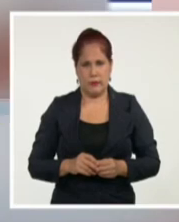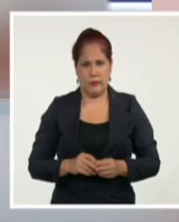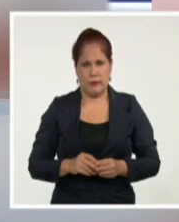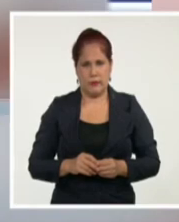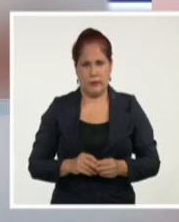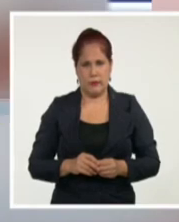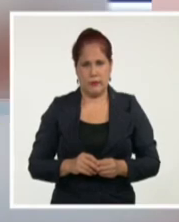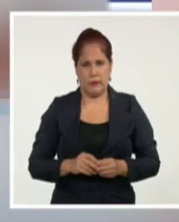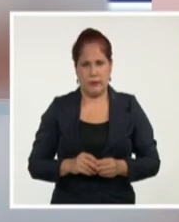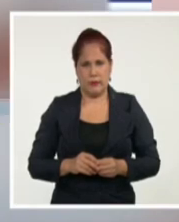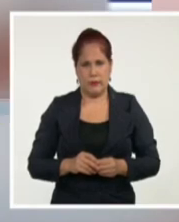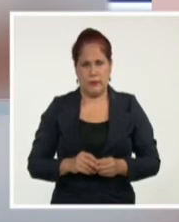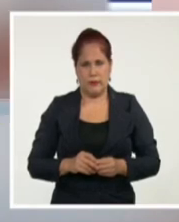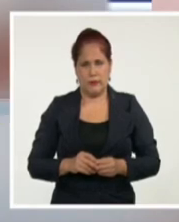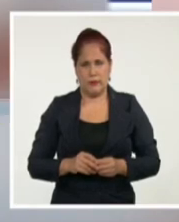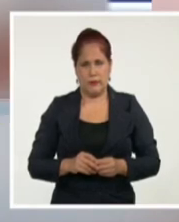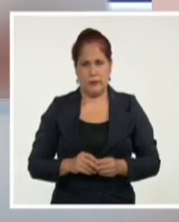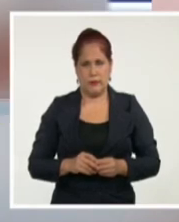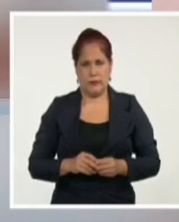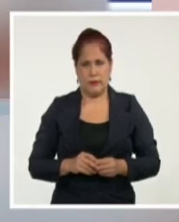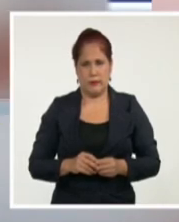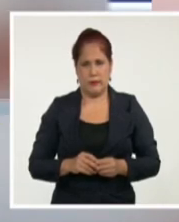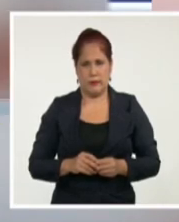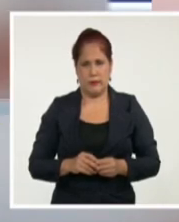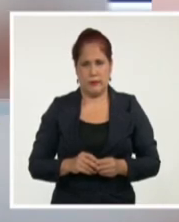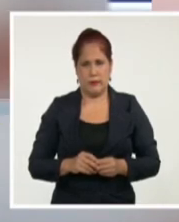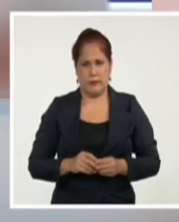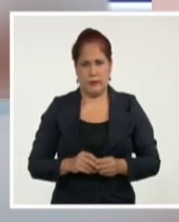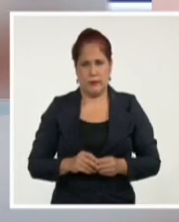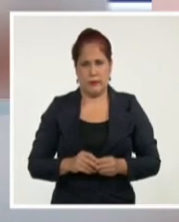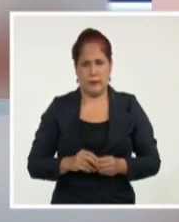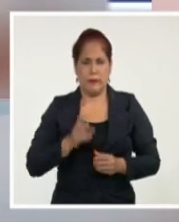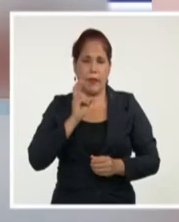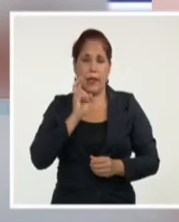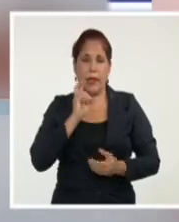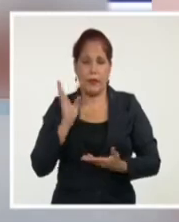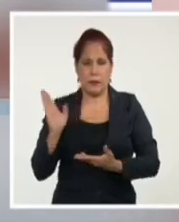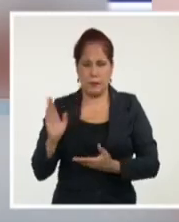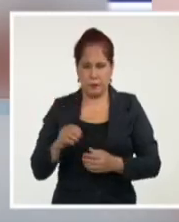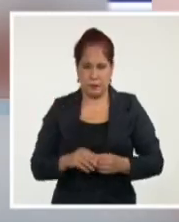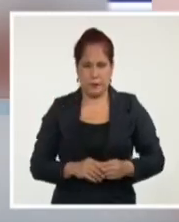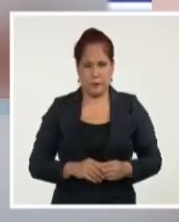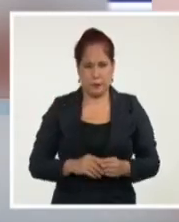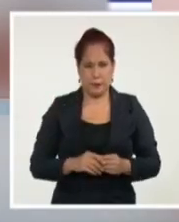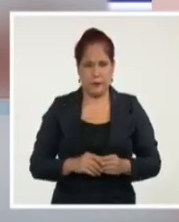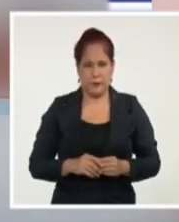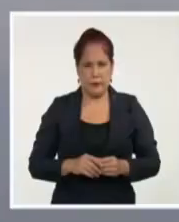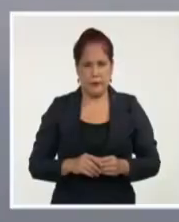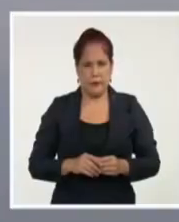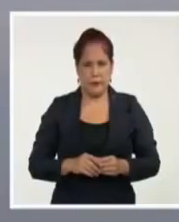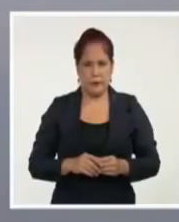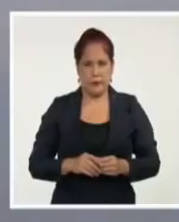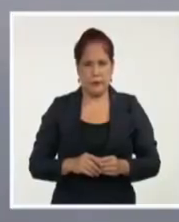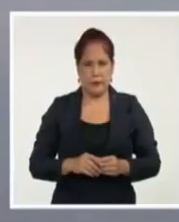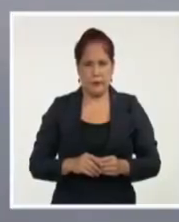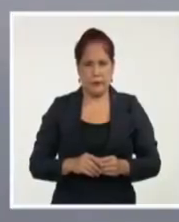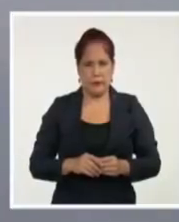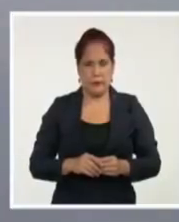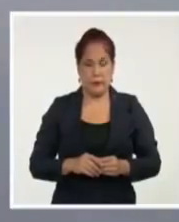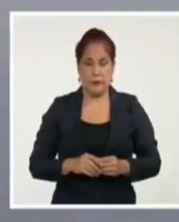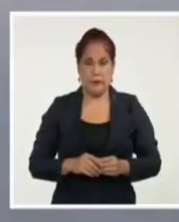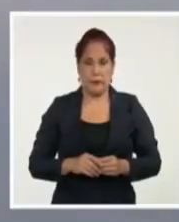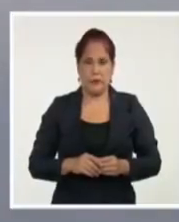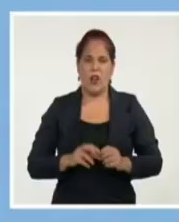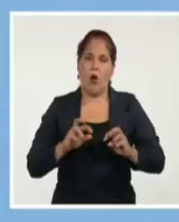Panama became a stable democracy for decades and decades. That has to be an option that the United States considers. No hace